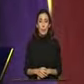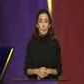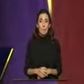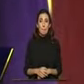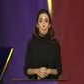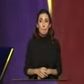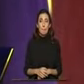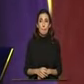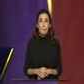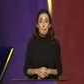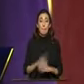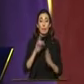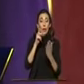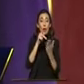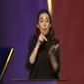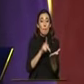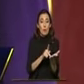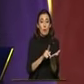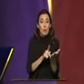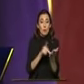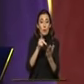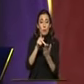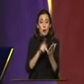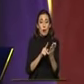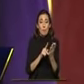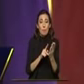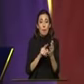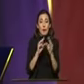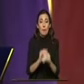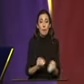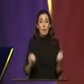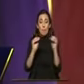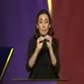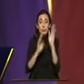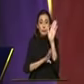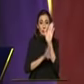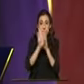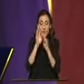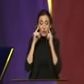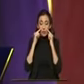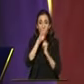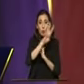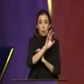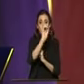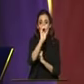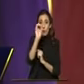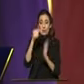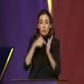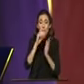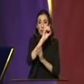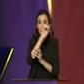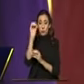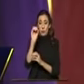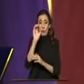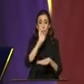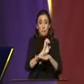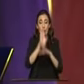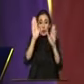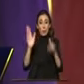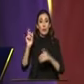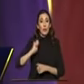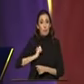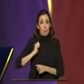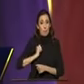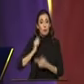Con la misión Menos Pobreza, Más Desarrollo, 400.000 compatriotas continúan recibiendo el bono de desarrollo humano y lo